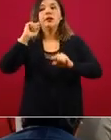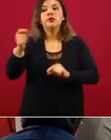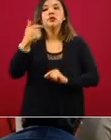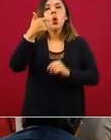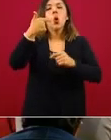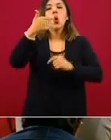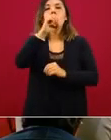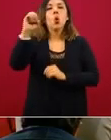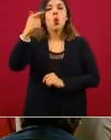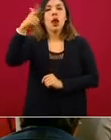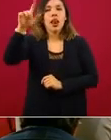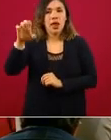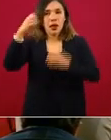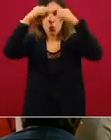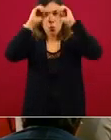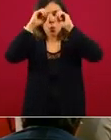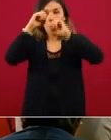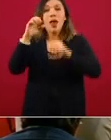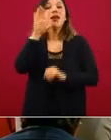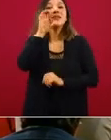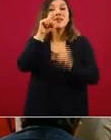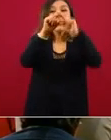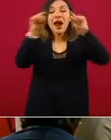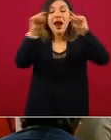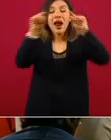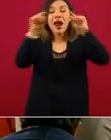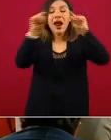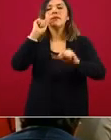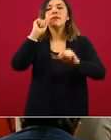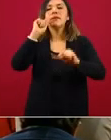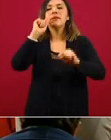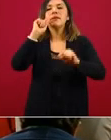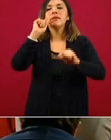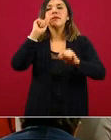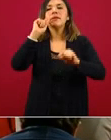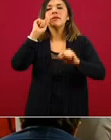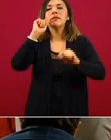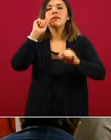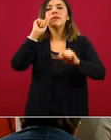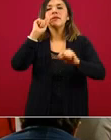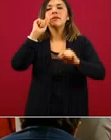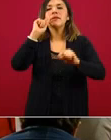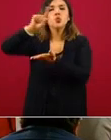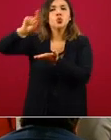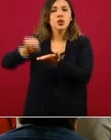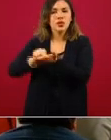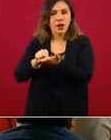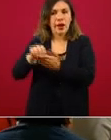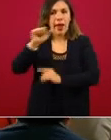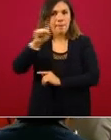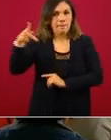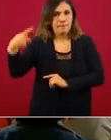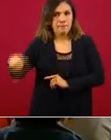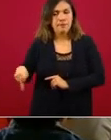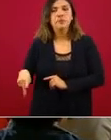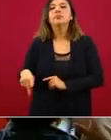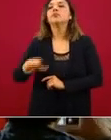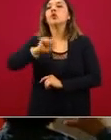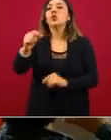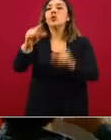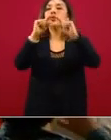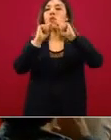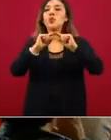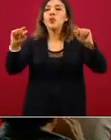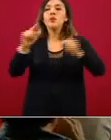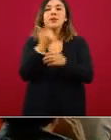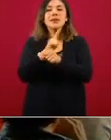de Google, la barra naranja es el seguimiento que hace Twitter a través de su aplicación,